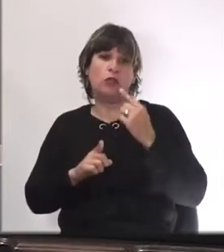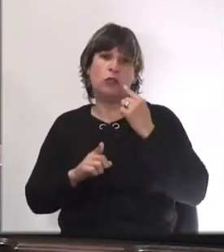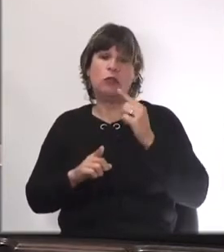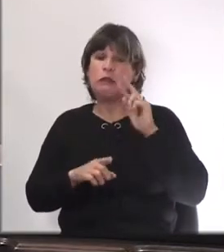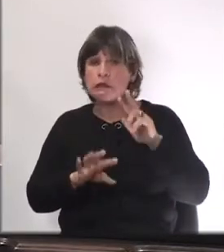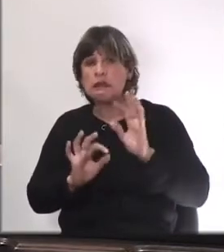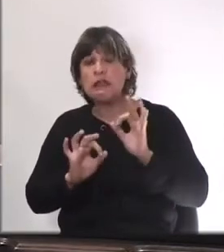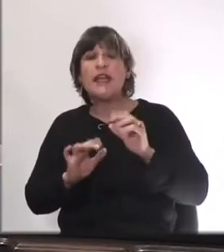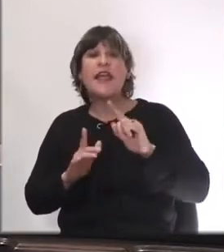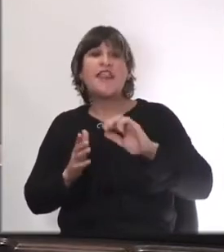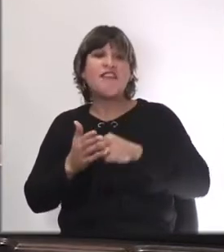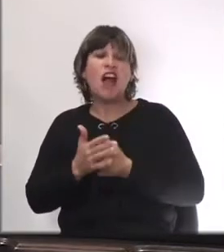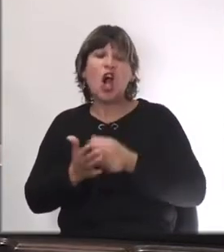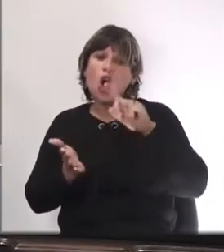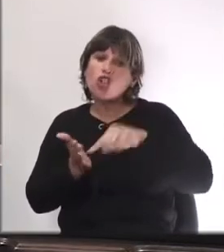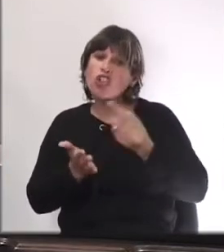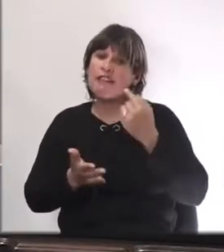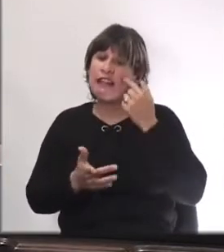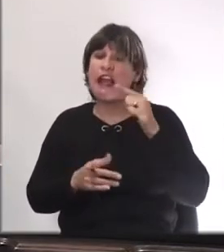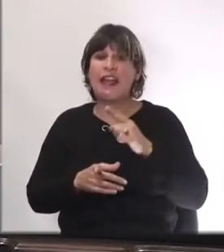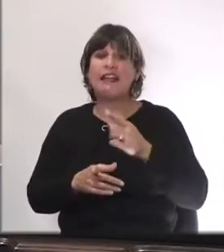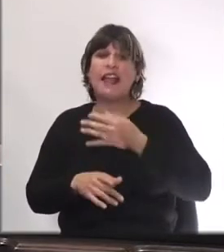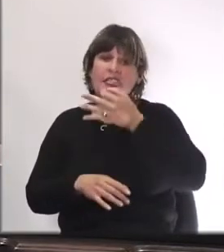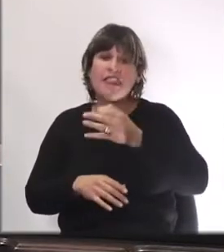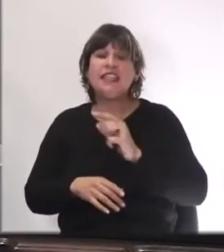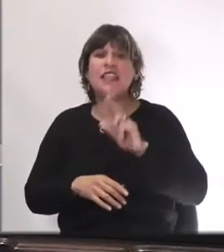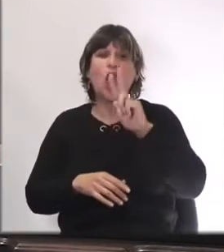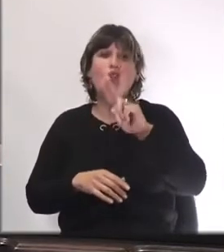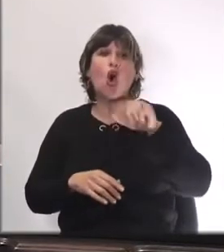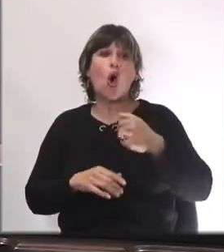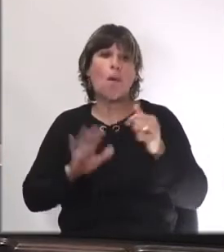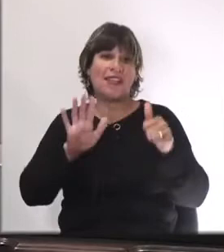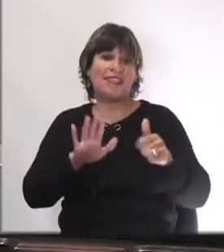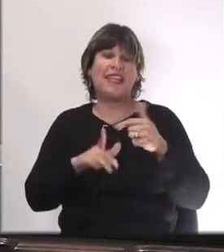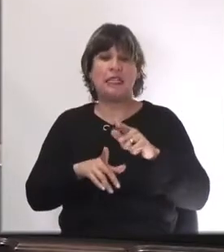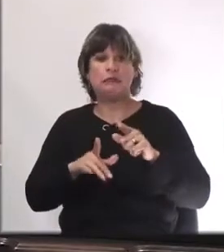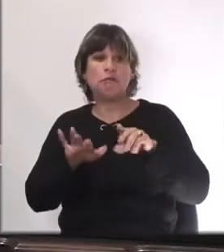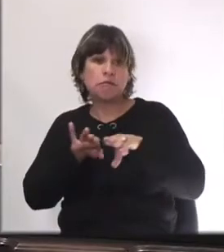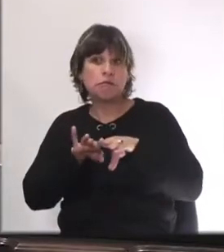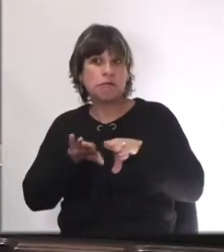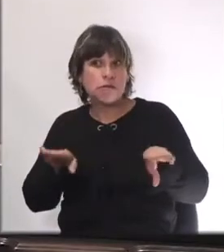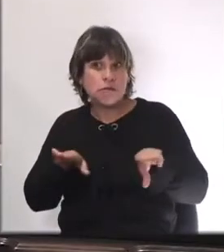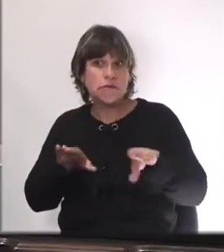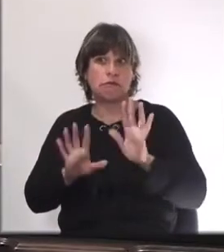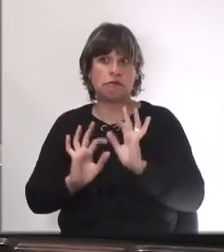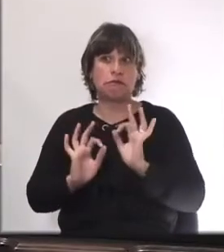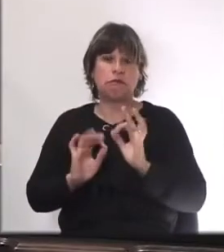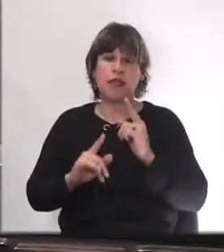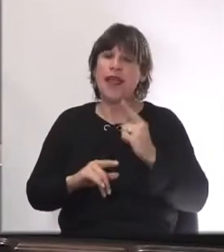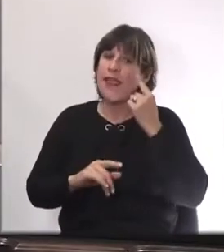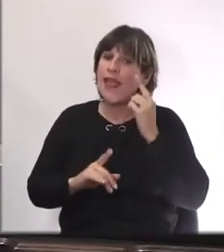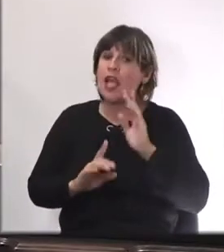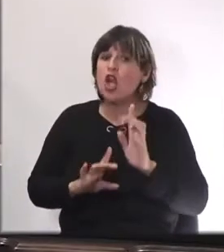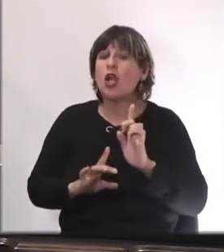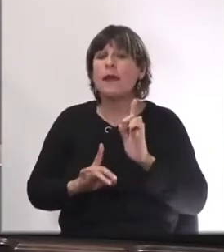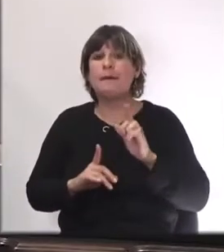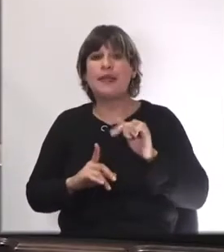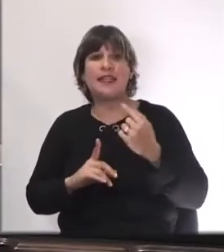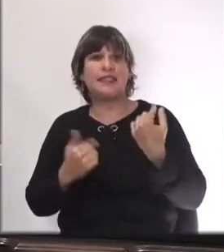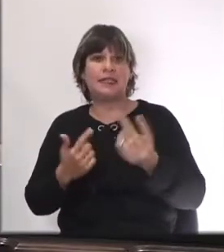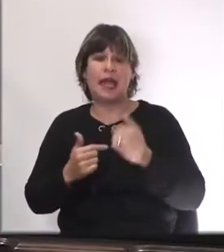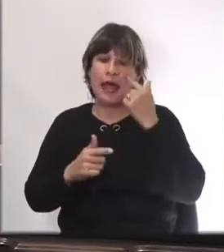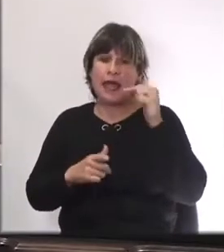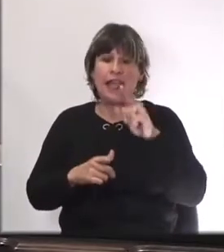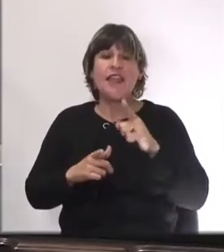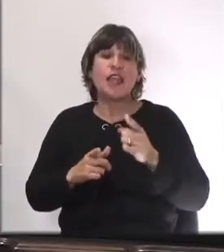del Banco Central indica 2,6%, la mediana de lo que piensan los actores que son consultados que va a